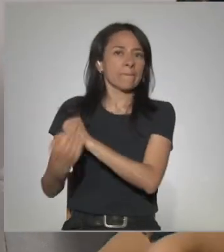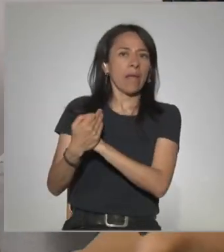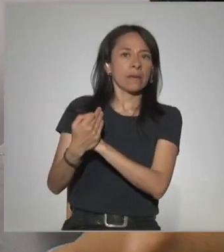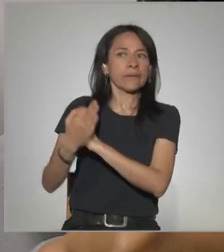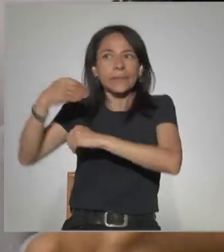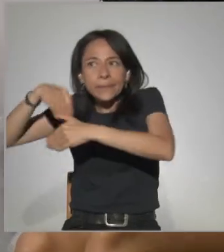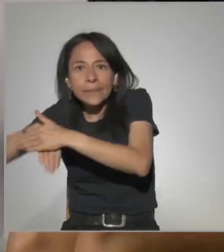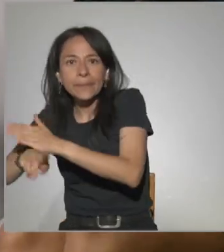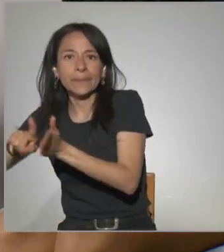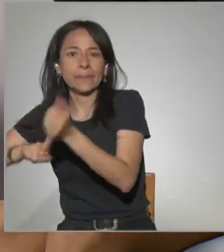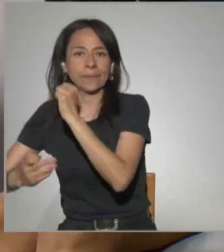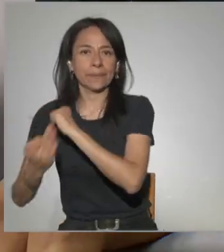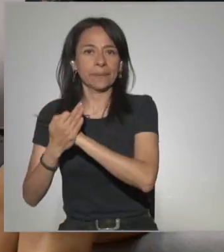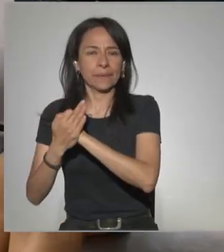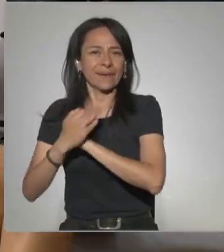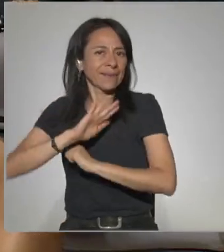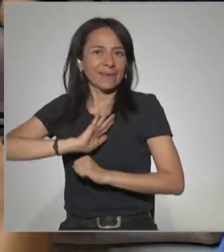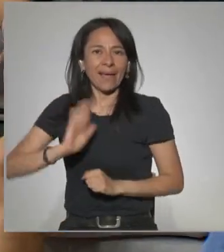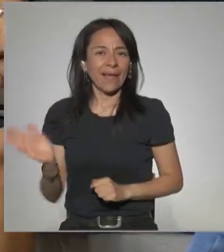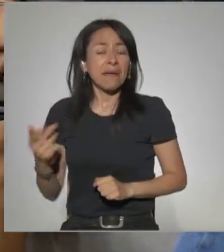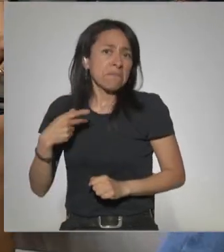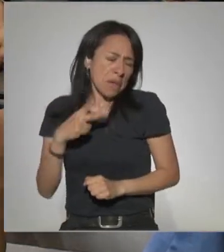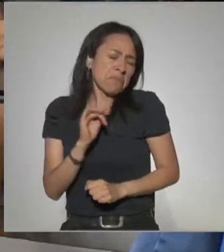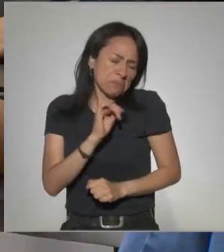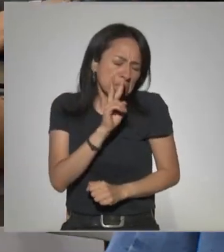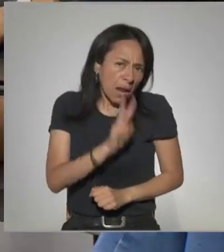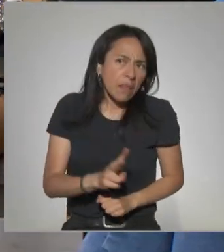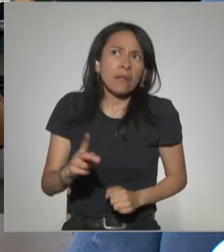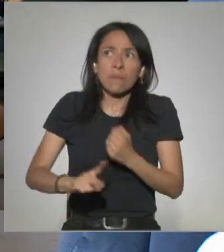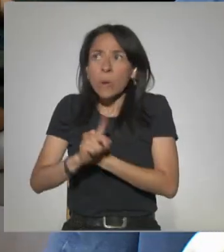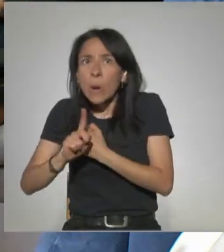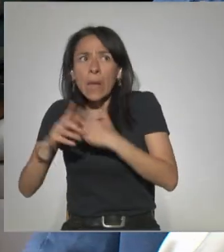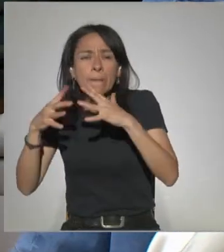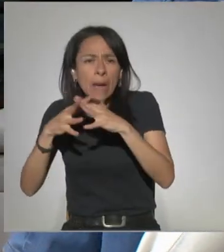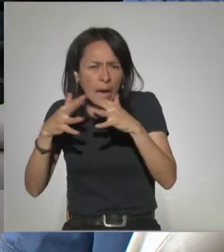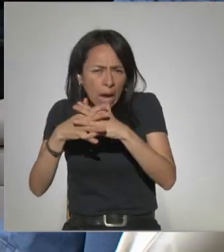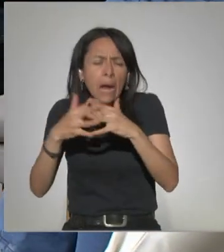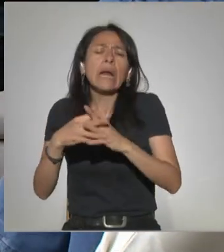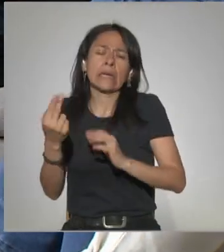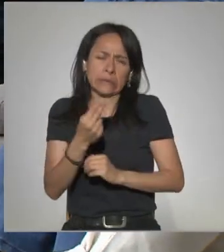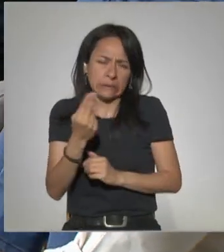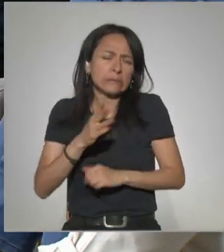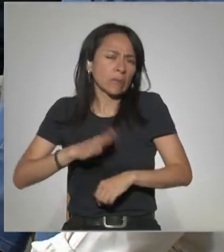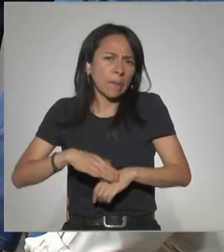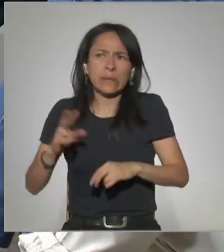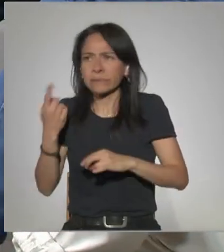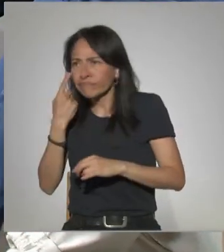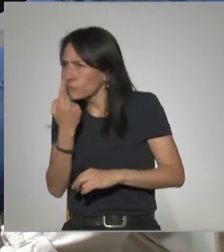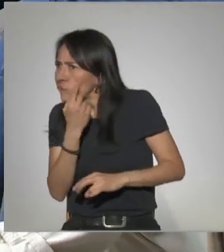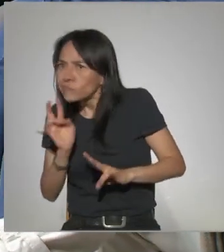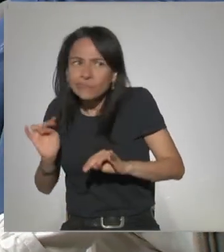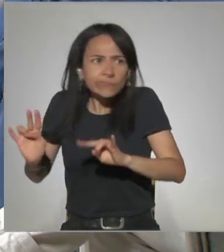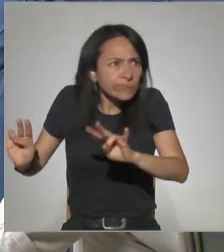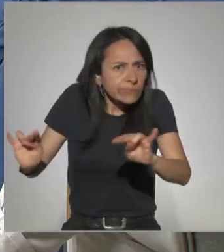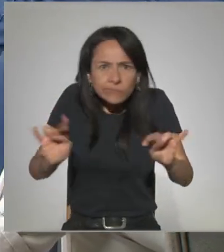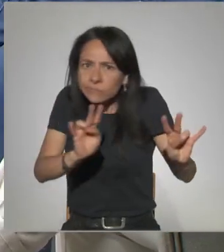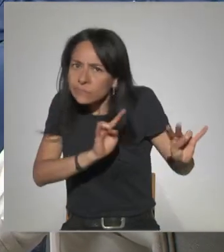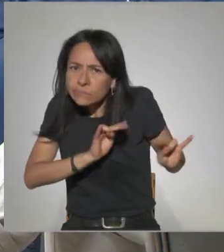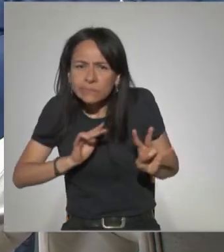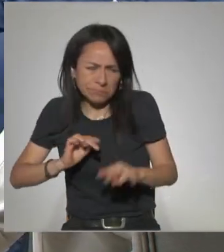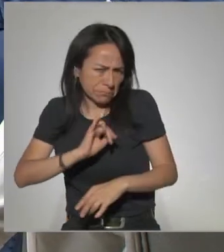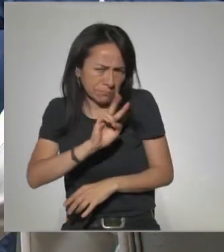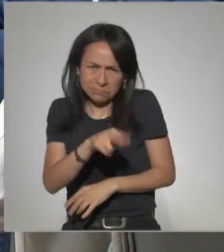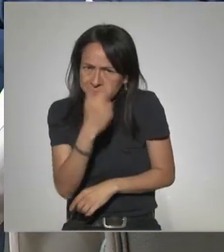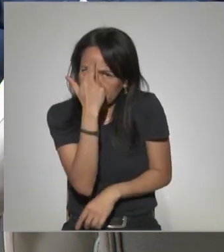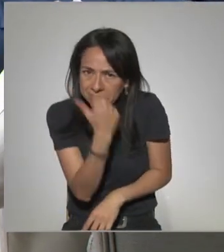más alerta todo el tiempo, inevitable, ¿no? Todo el tiempo voy a estar más alerta. Y sin embargo, yo tengo que